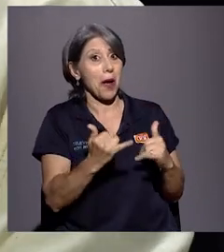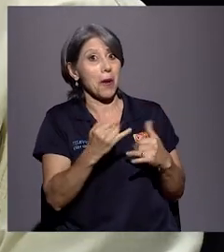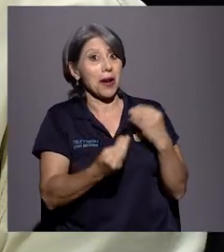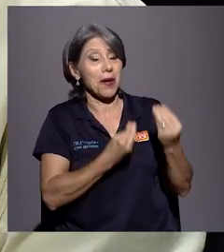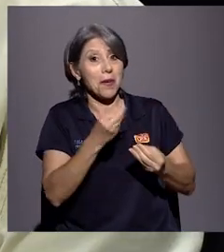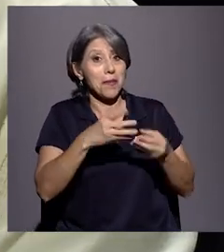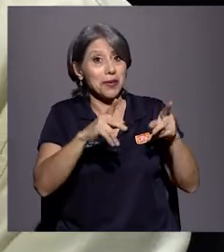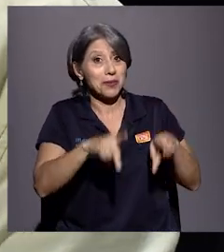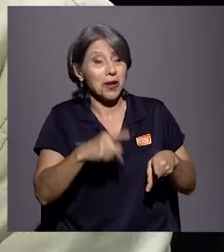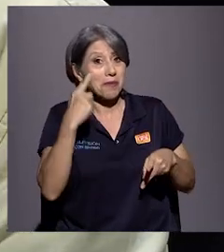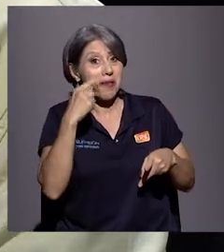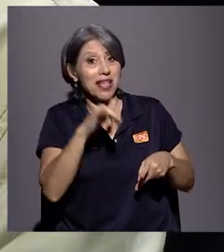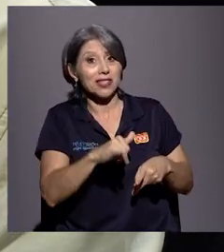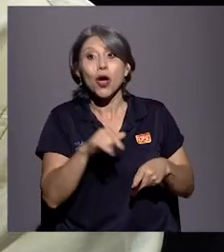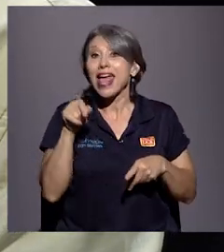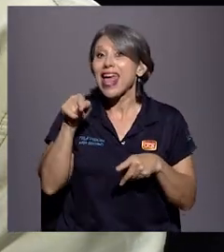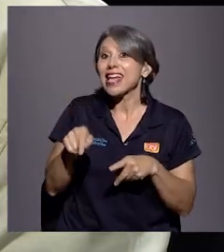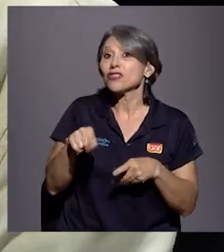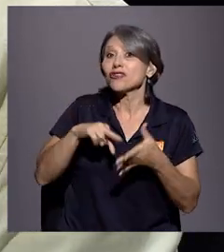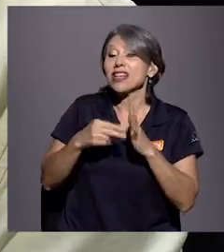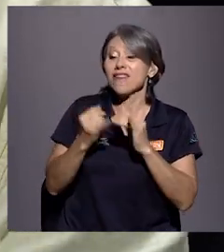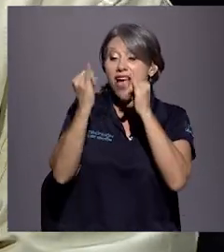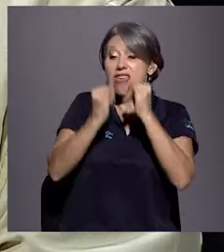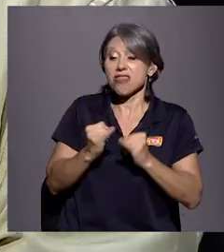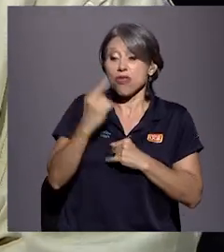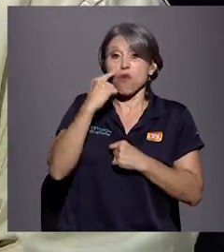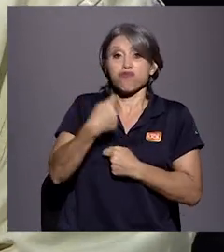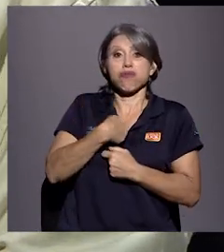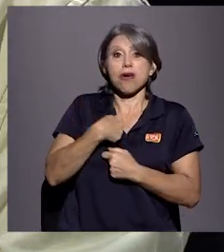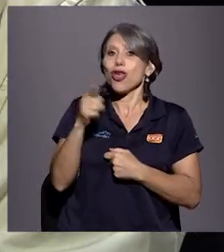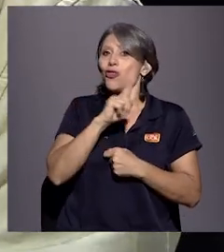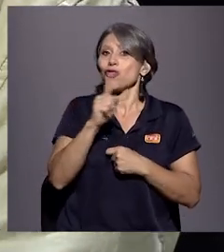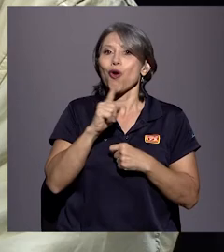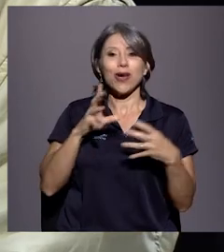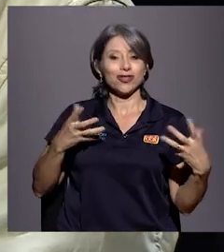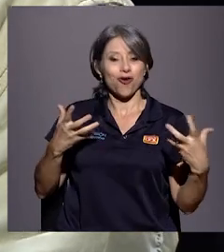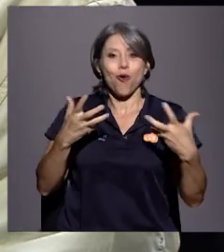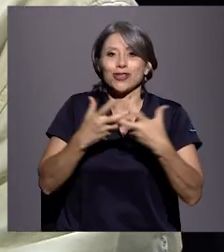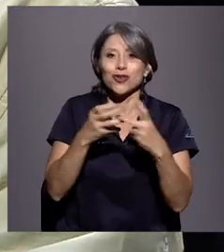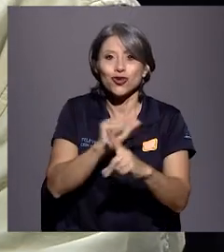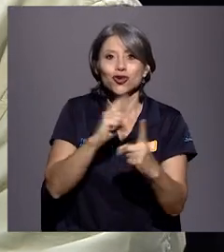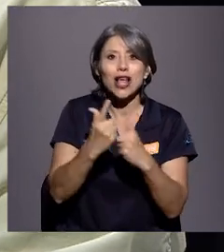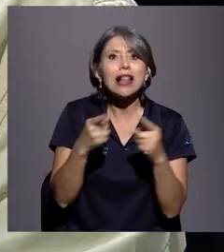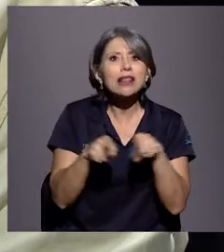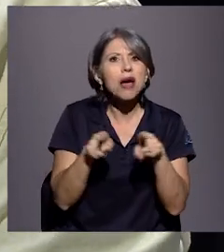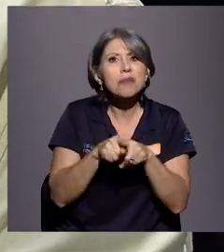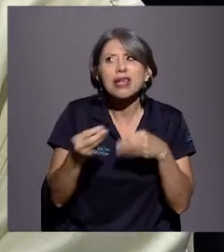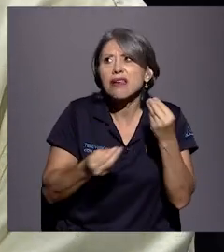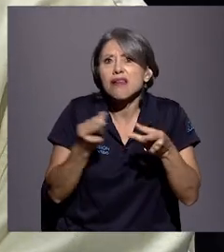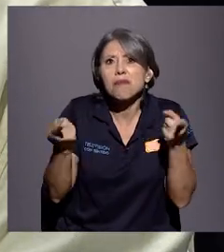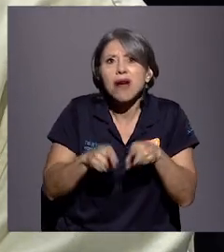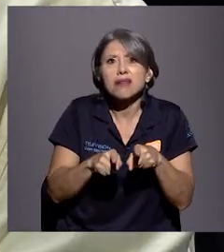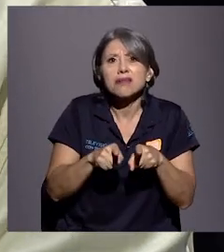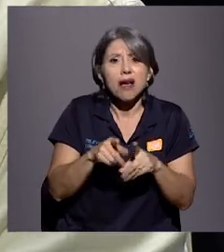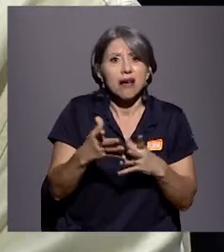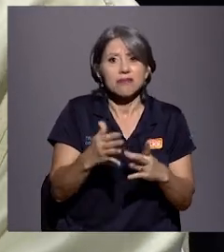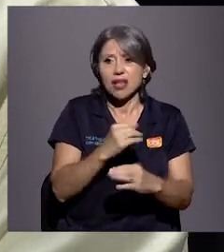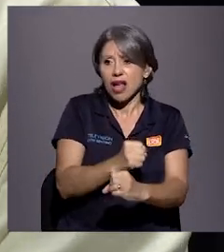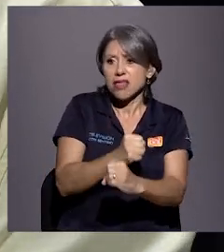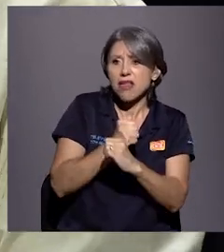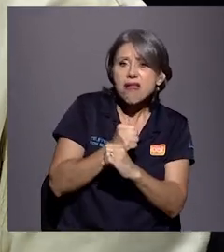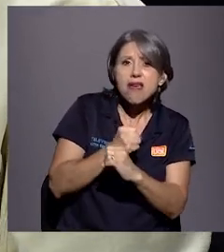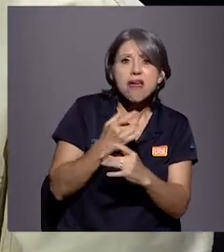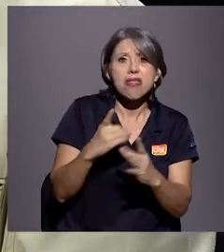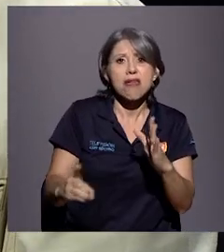es un individualismo total, no es cohesión social. Y por otro lado tenemos una precariedad muy grande de los profesores aquí en la universidad, que es